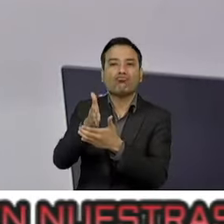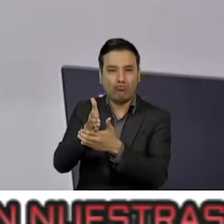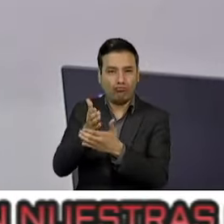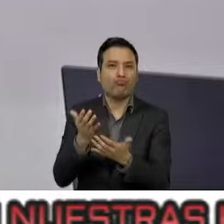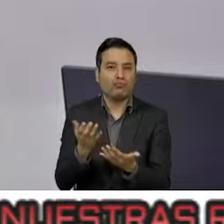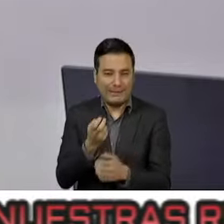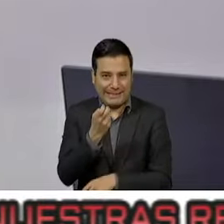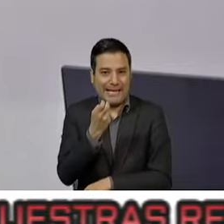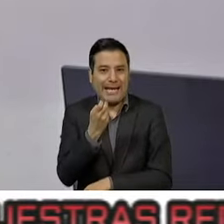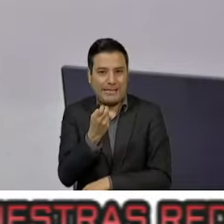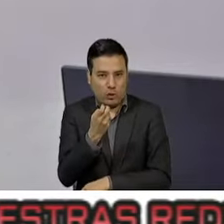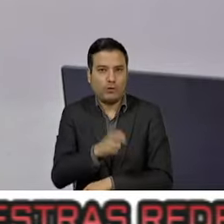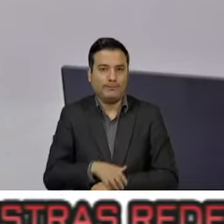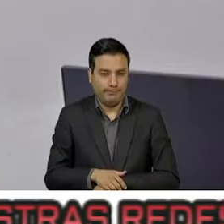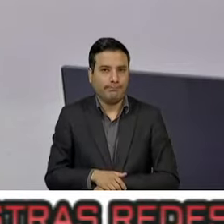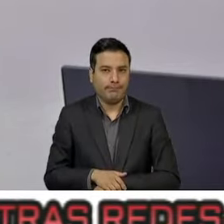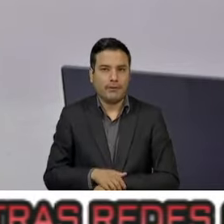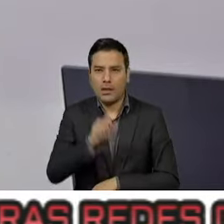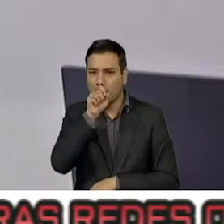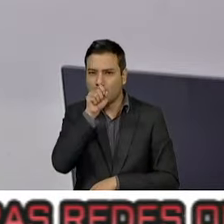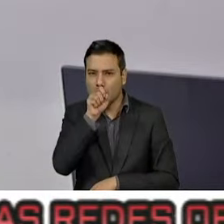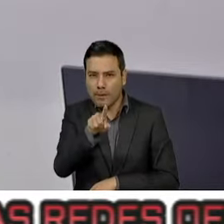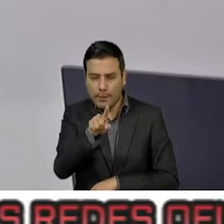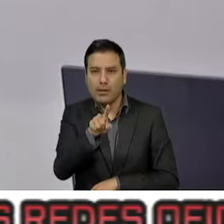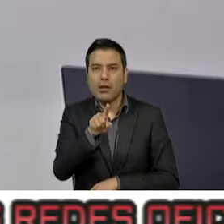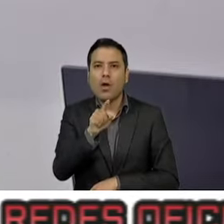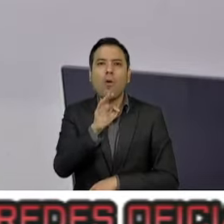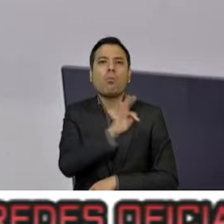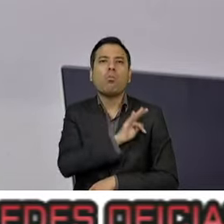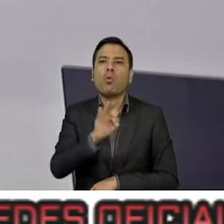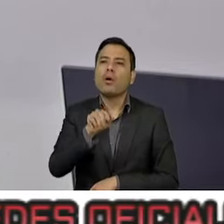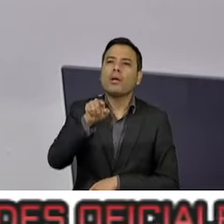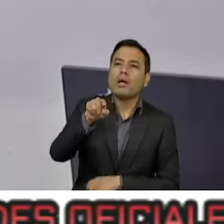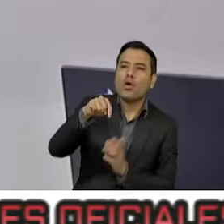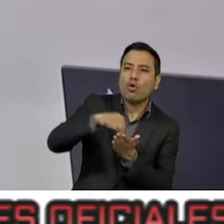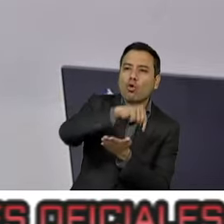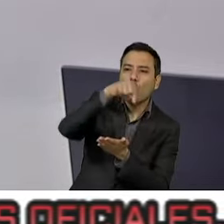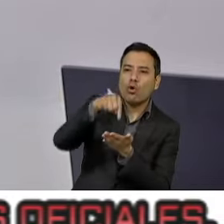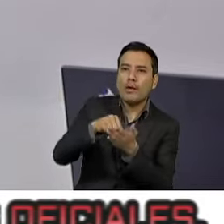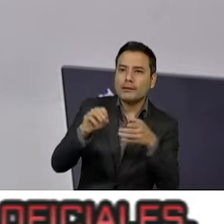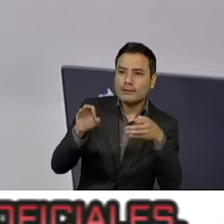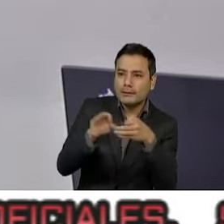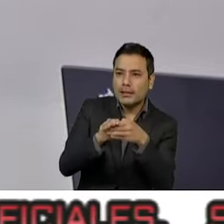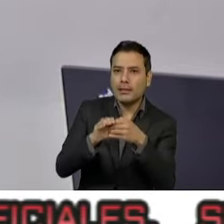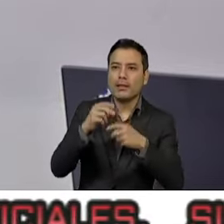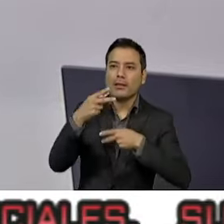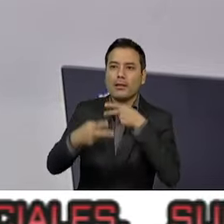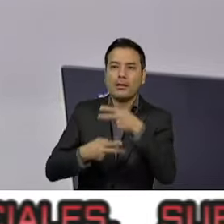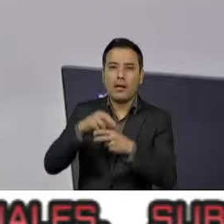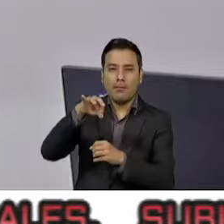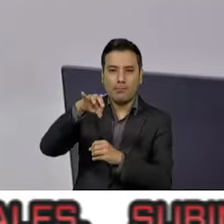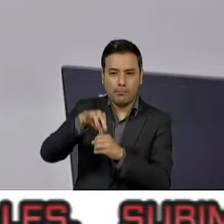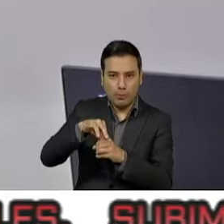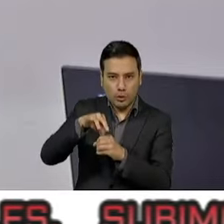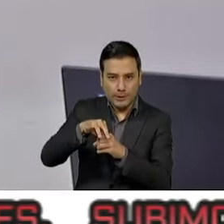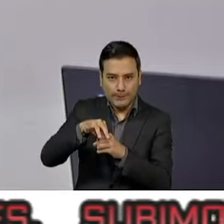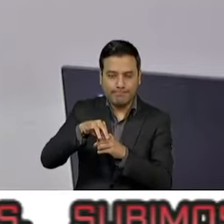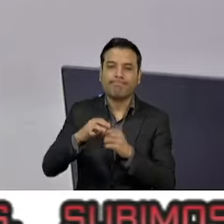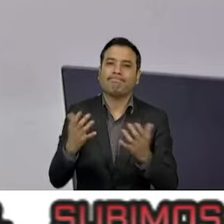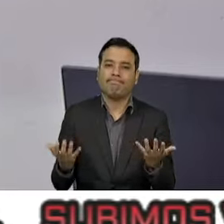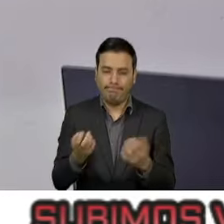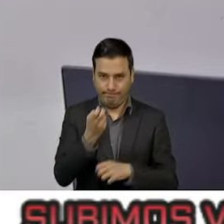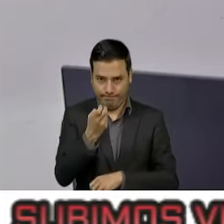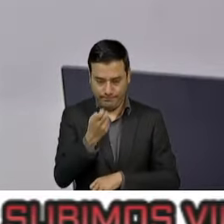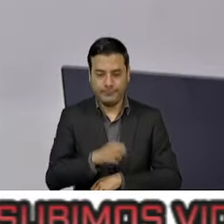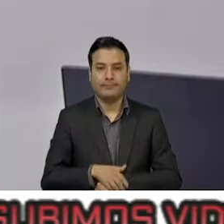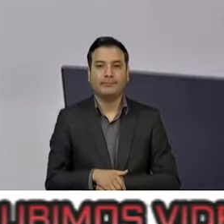que reportan las y los ciudadanos al momento de registrarse en el padrón electoral como paso previo para obtener su credencial de